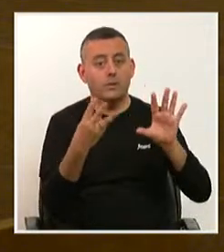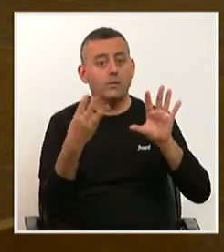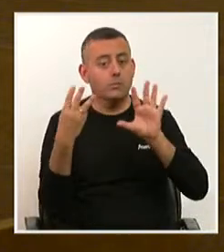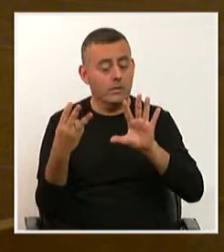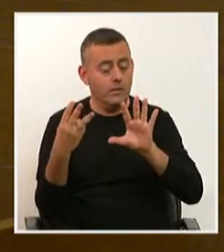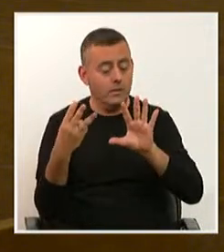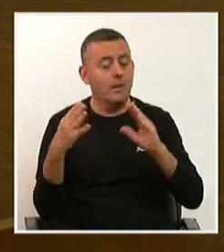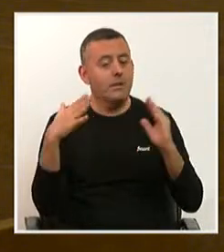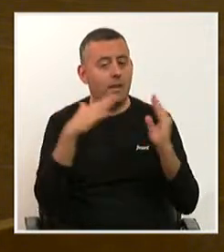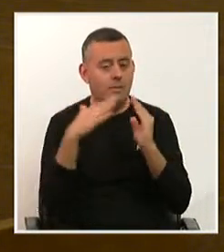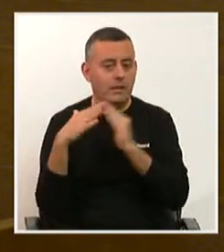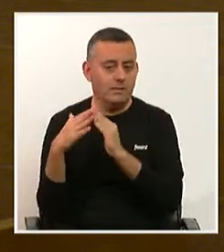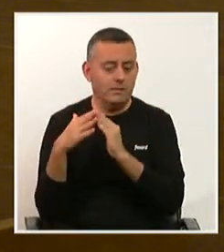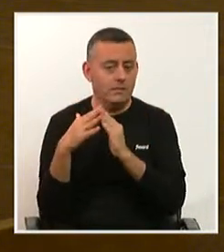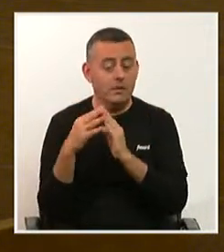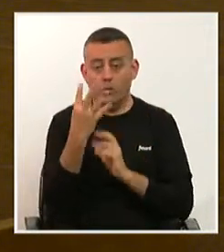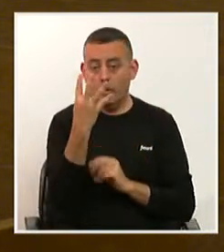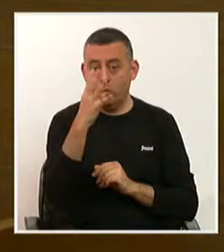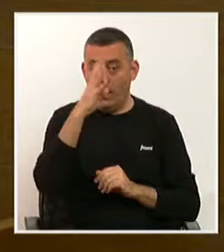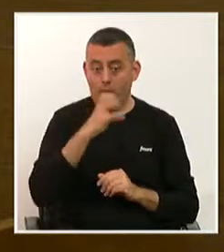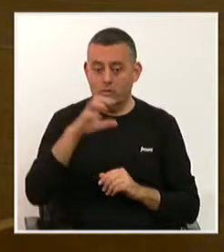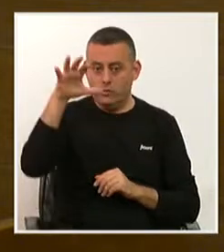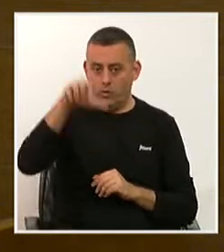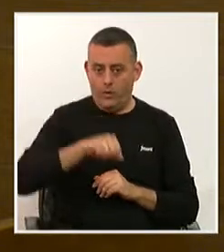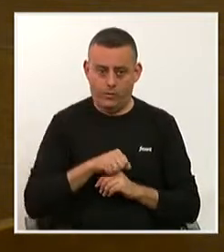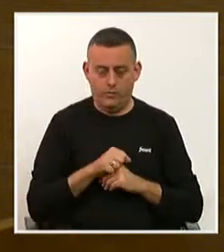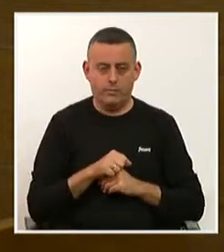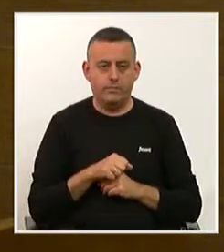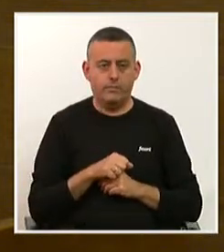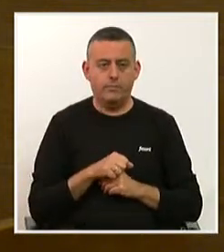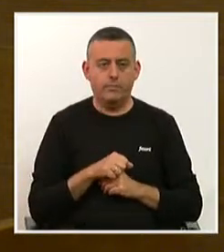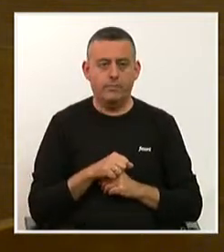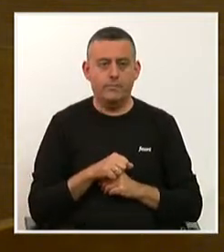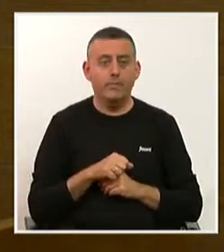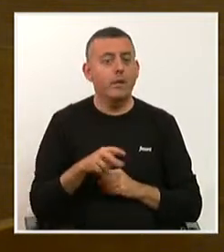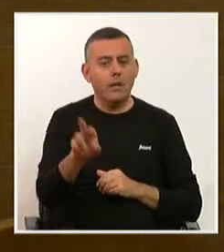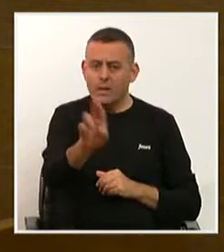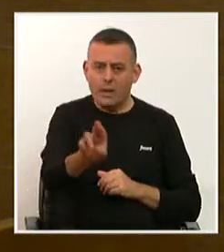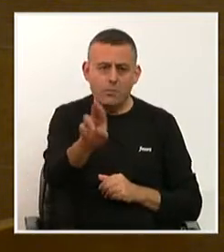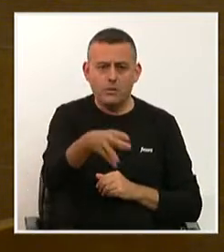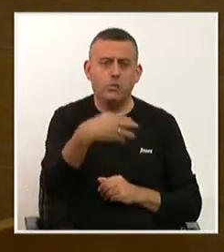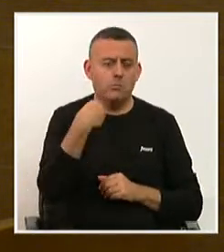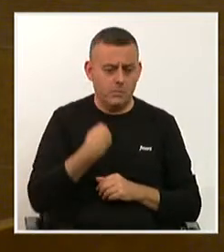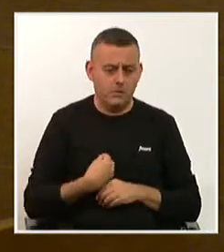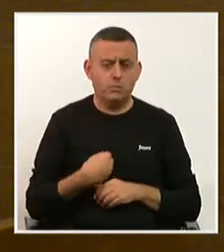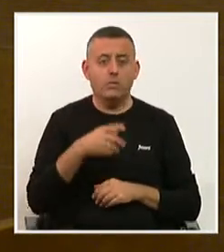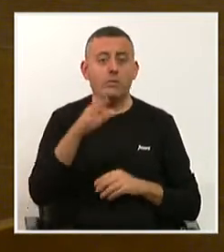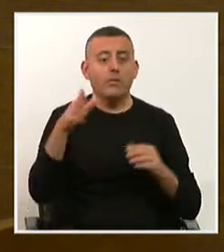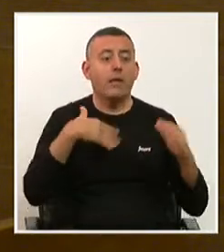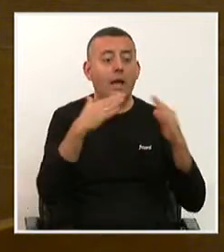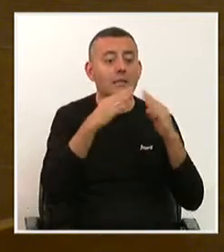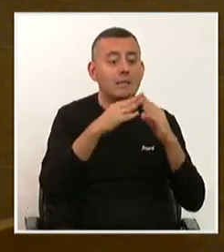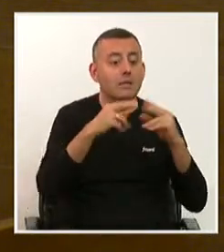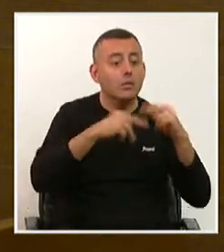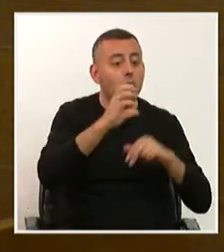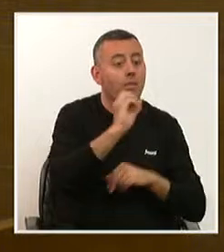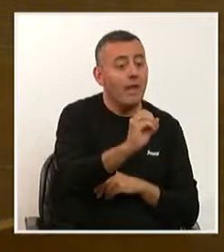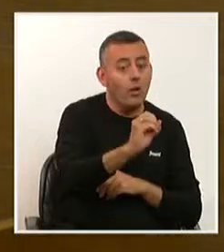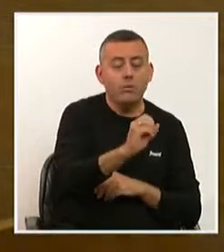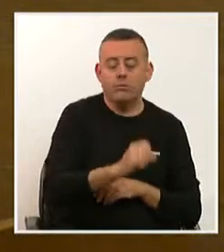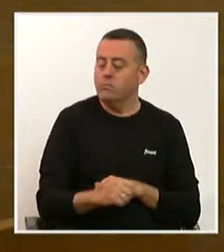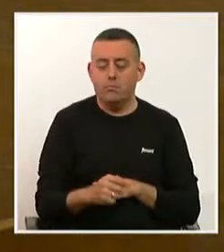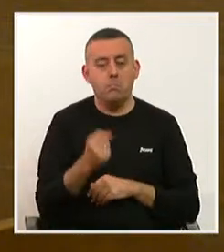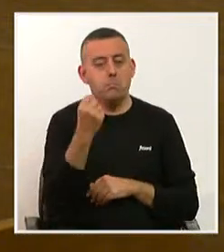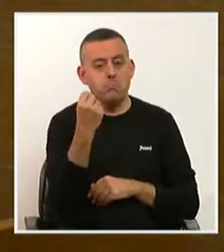repes en cu y rep algú despr lo corero viviendas construidas